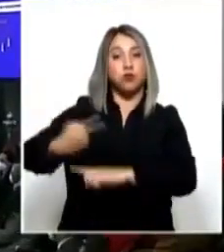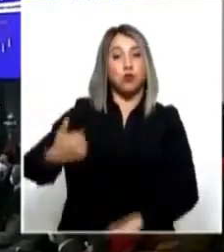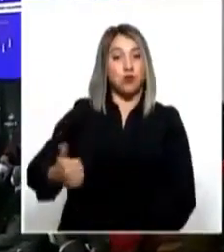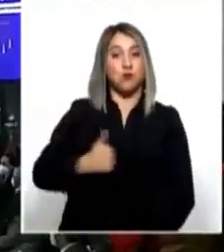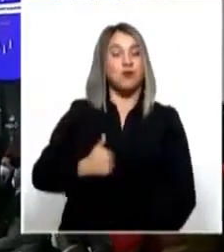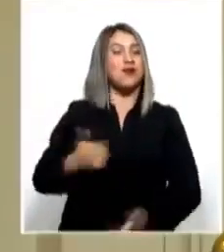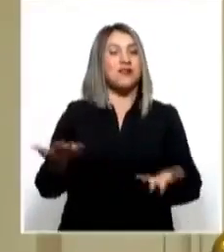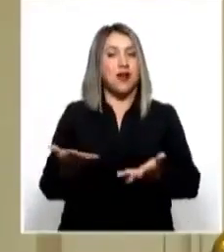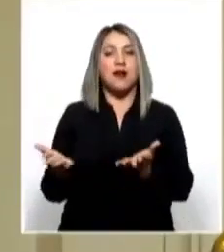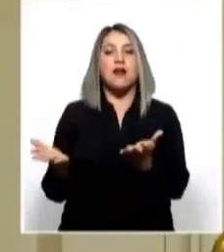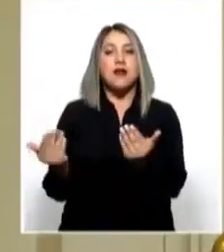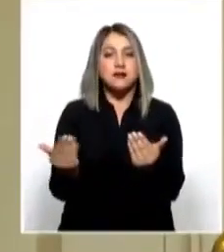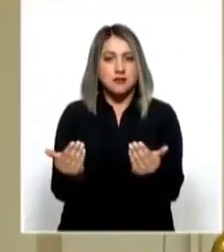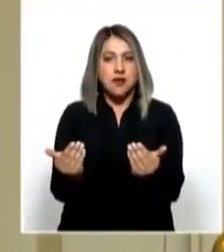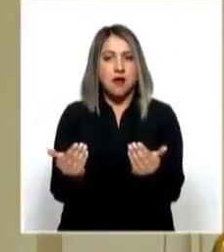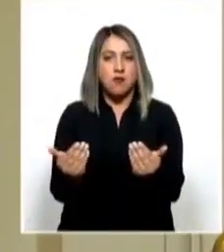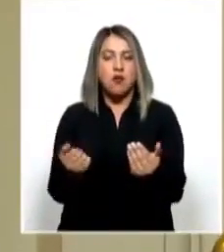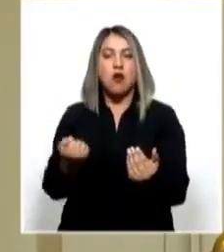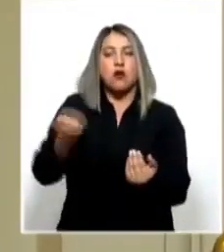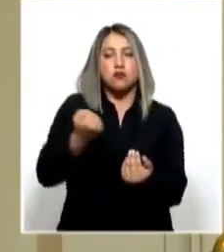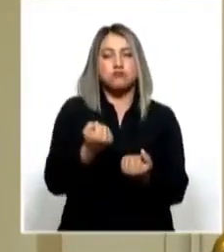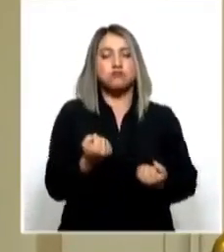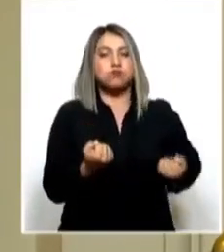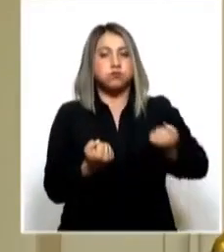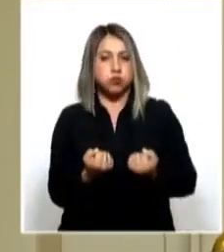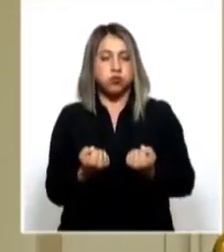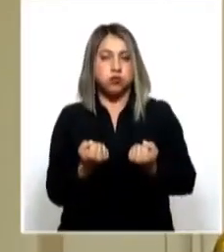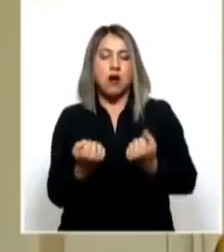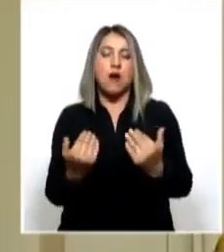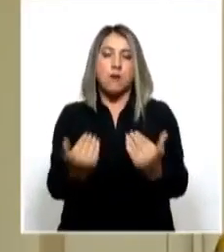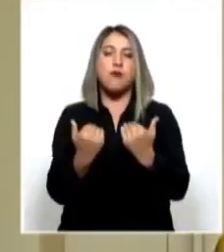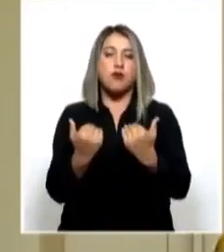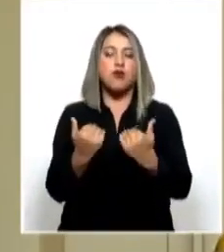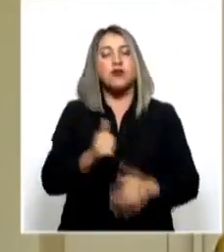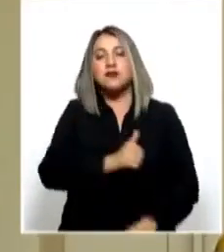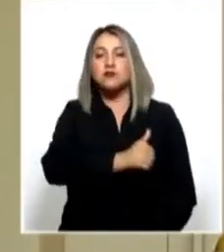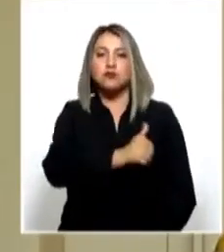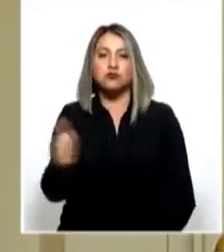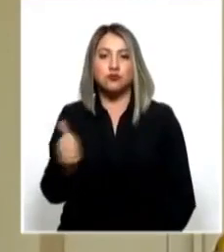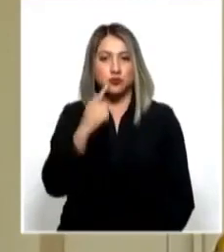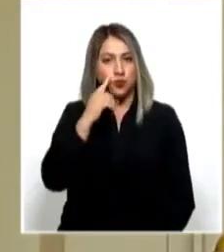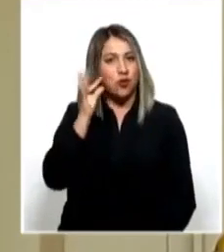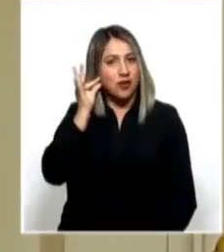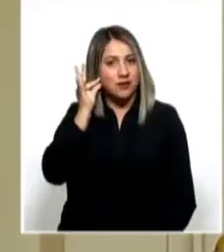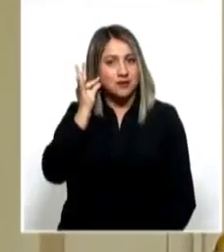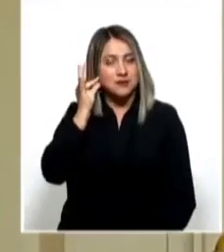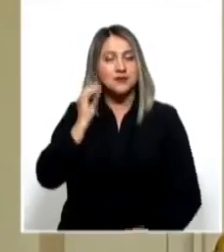vamos a necesitar la colaboración de todos y todas.